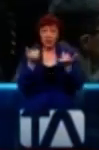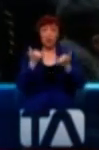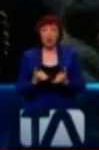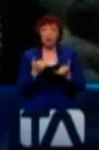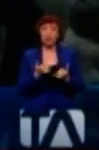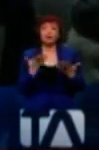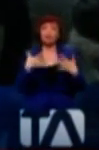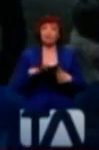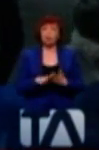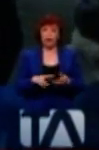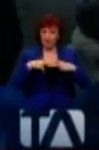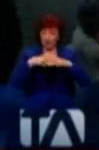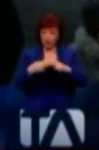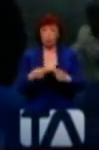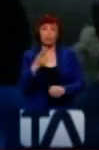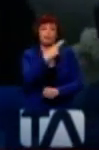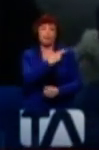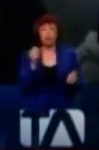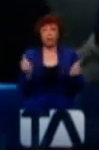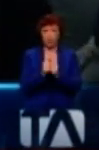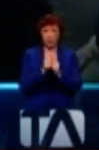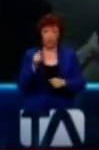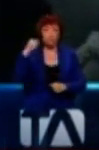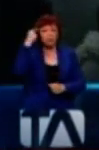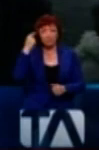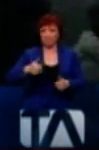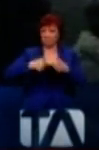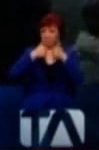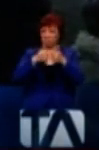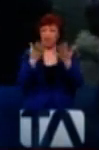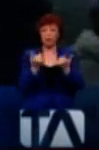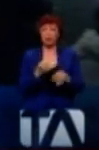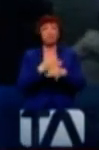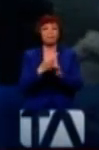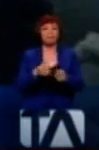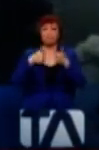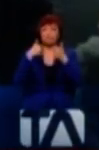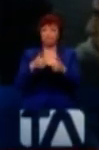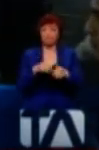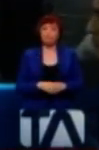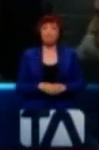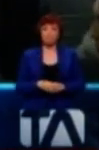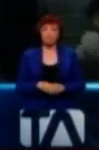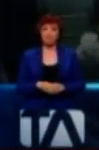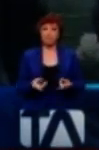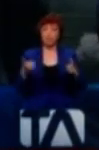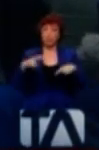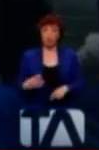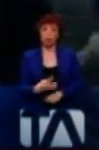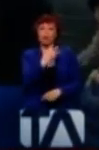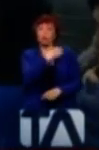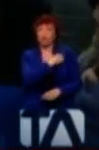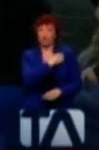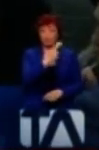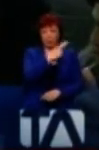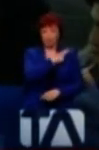normalización de las relaciones entre la Universidad Andina y las autoridades de gobierno. Hubo una condecoración a la Universidad Andina